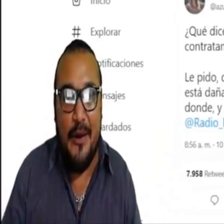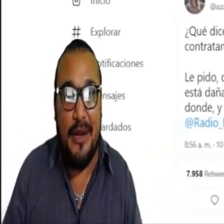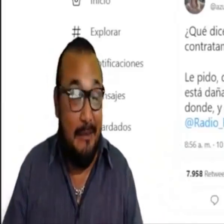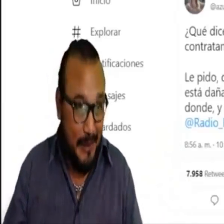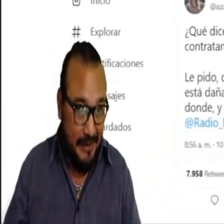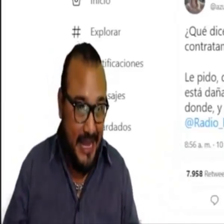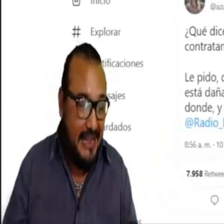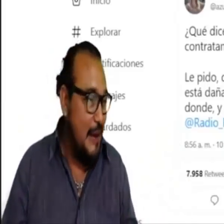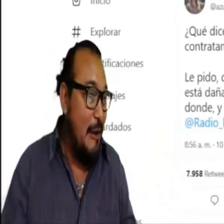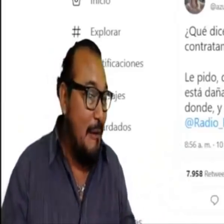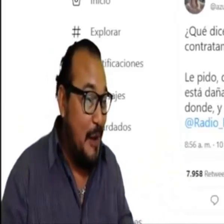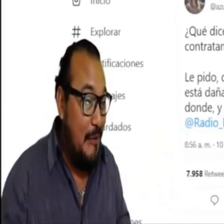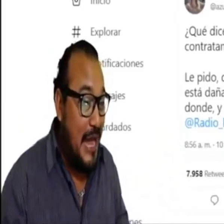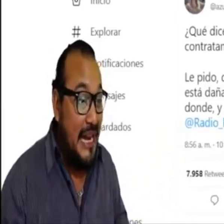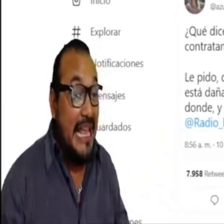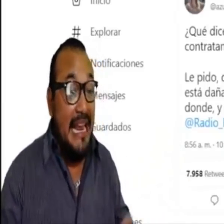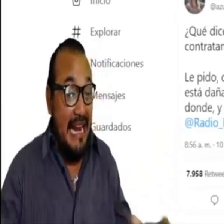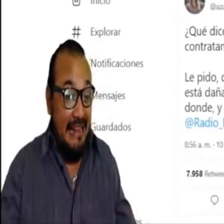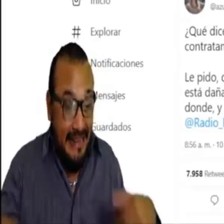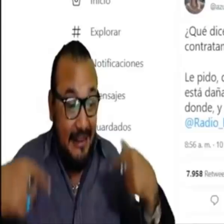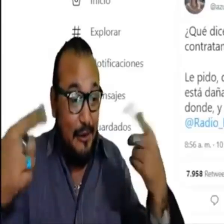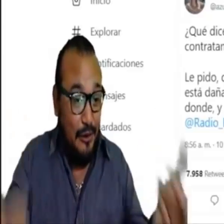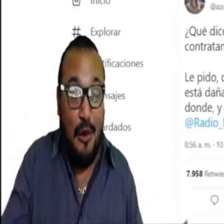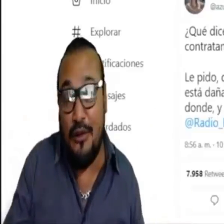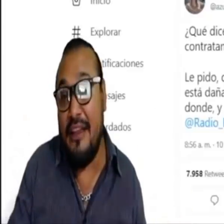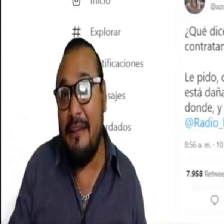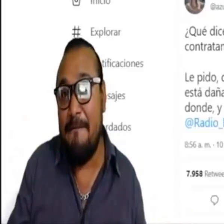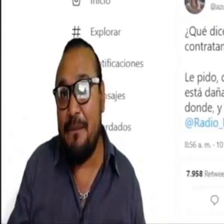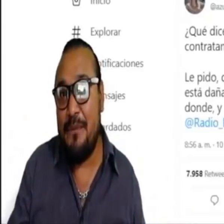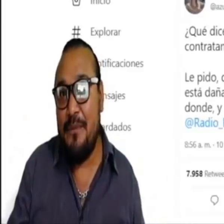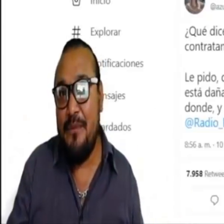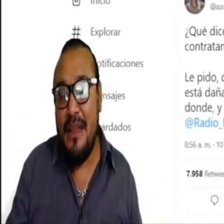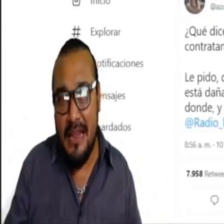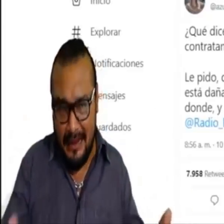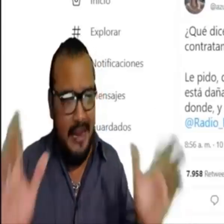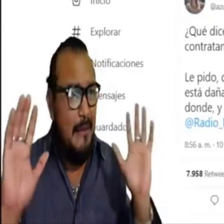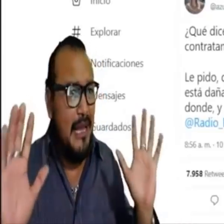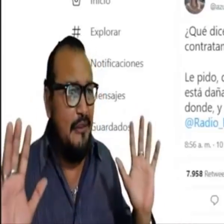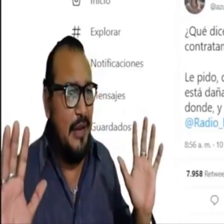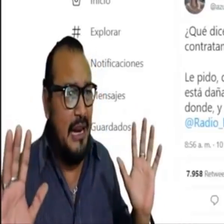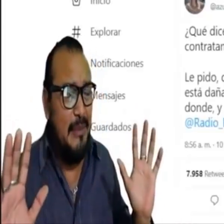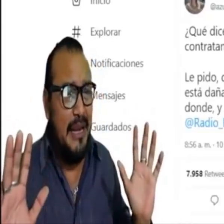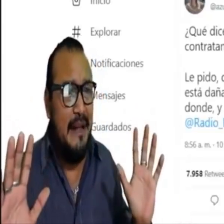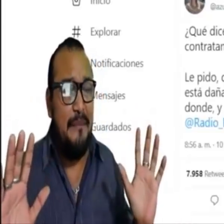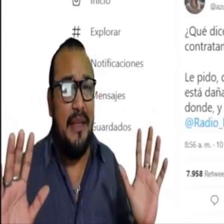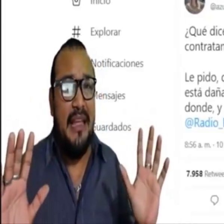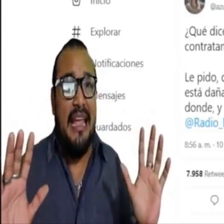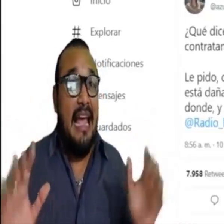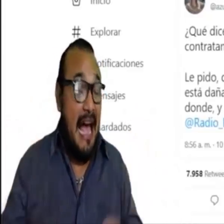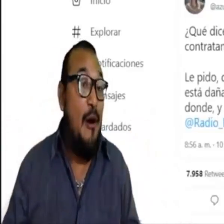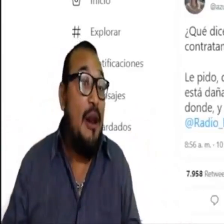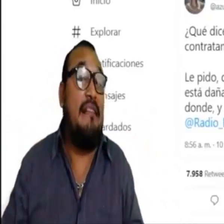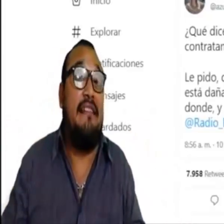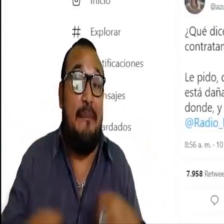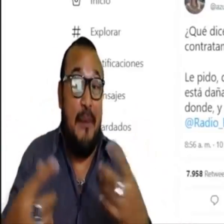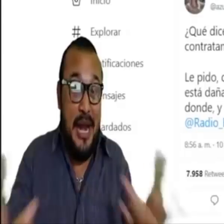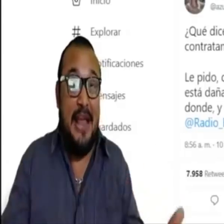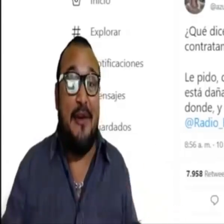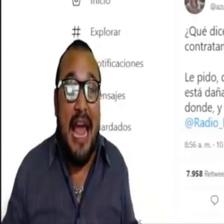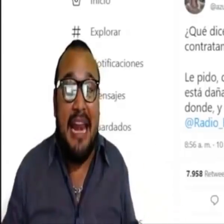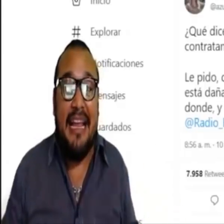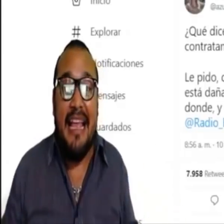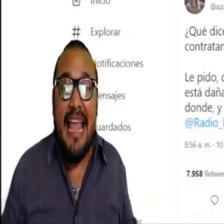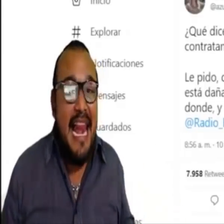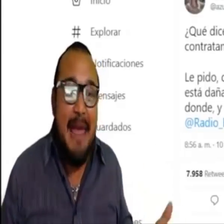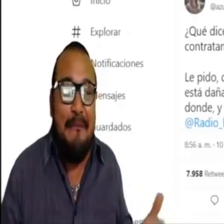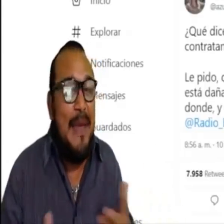gobierno y el presidente no habla por hablar y les dicen sus cosas que se llama derecho de réplica ahora sí se pone a